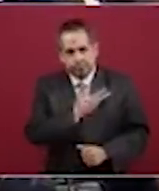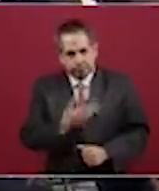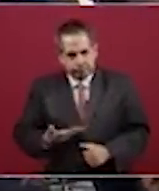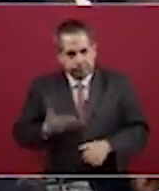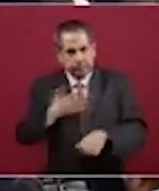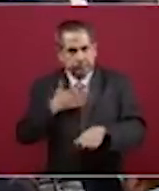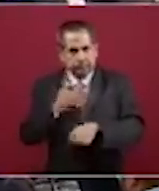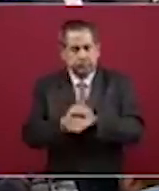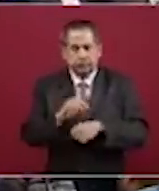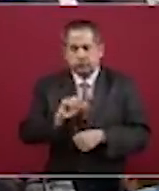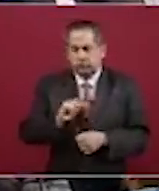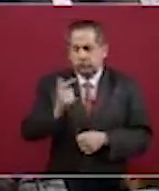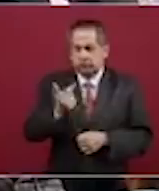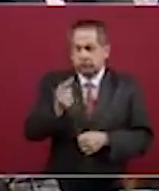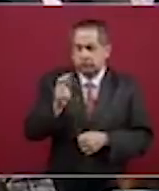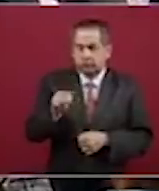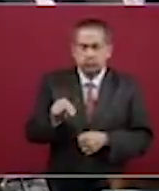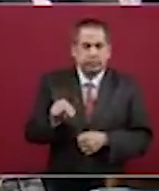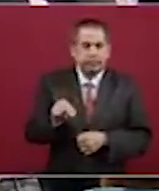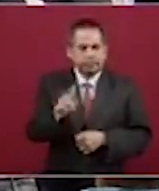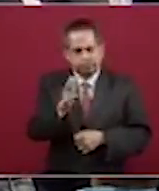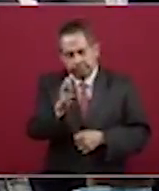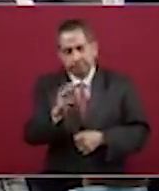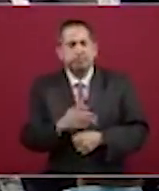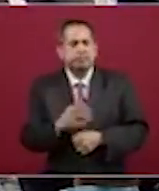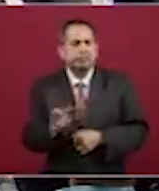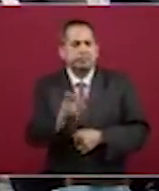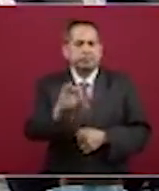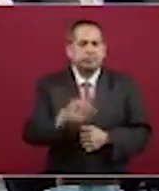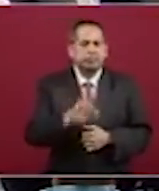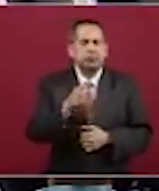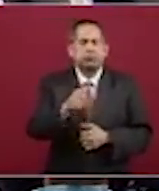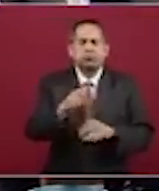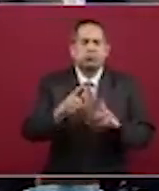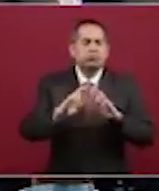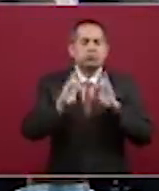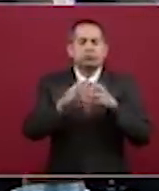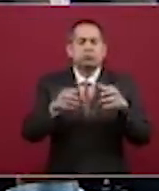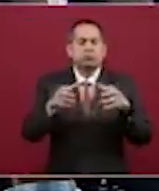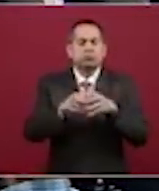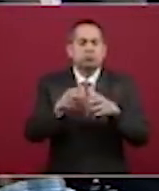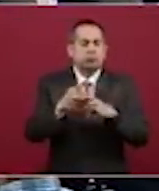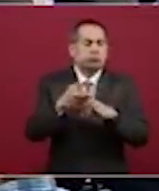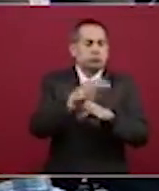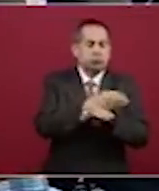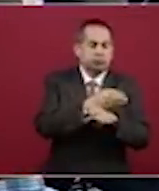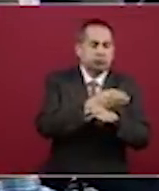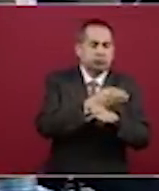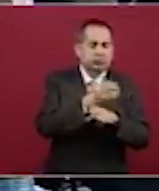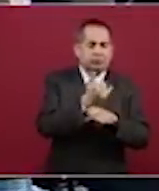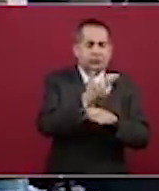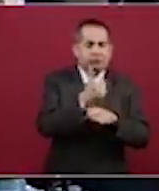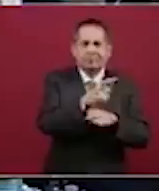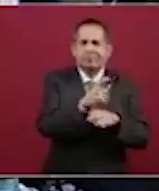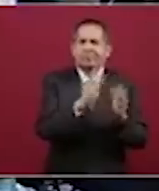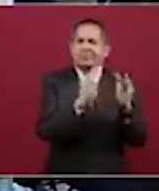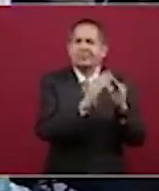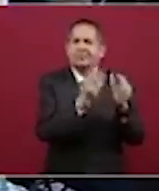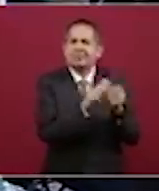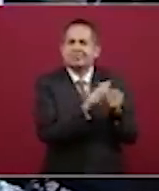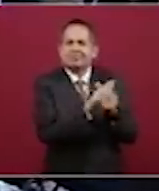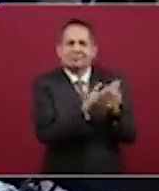buenos días. Agustín Velasco, de Uno TV. Yo le quiero preguntar acerca de esta reunión con Jared Kushner. ¿Por qué hacerlo en una casa privada